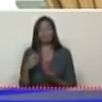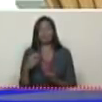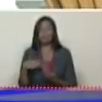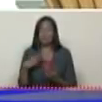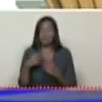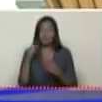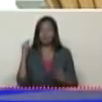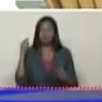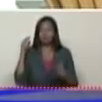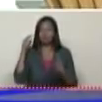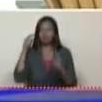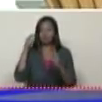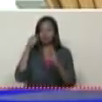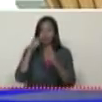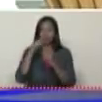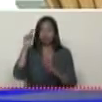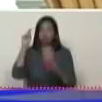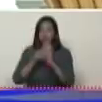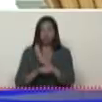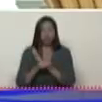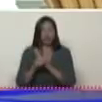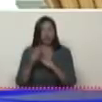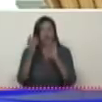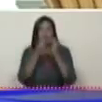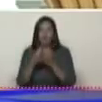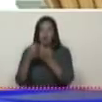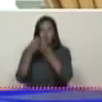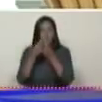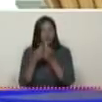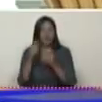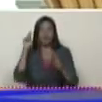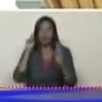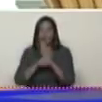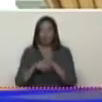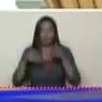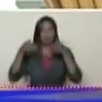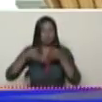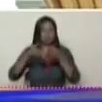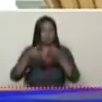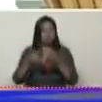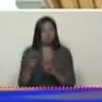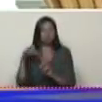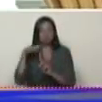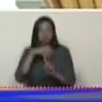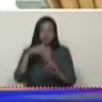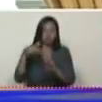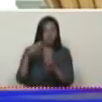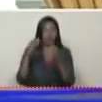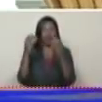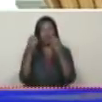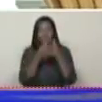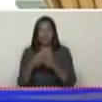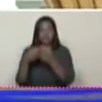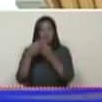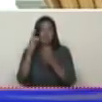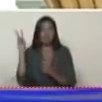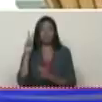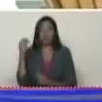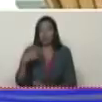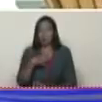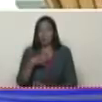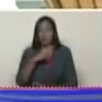víctimas directas del bloqueo económico, del bloqueo naval comercial, de la persecución financiera. Con Venezuela no va a poder